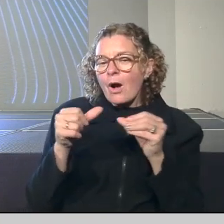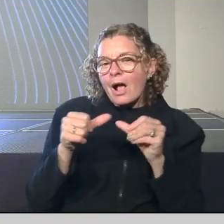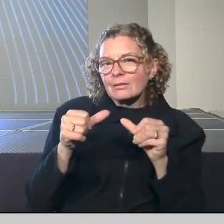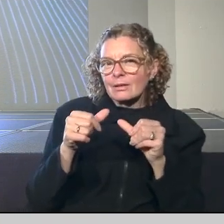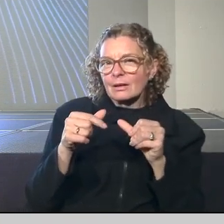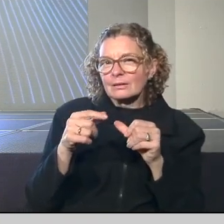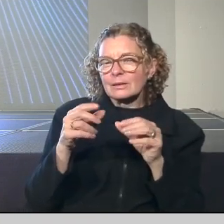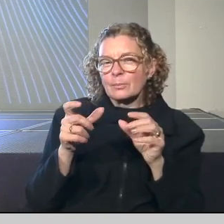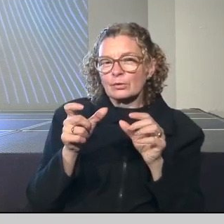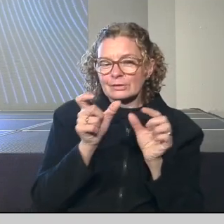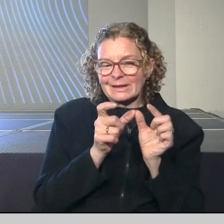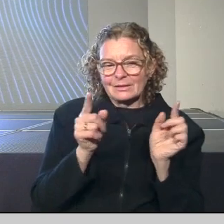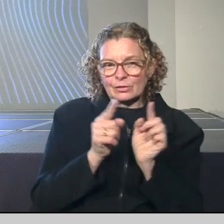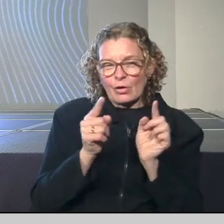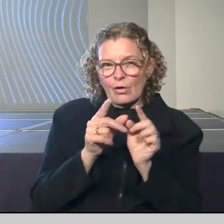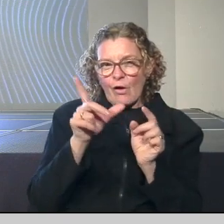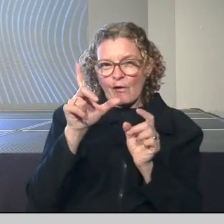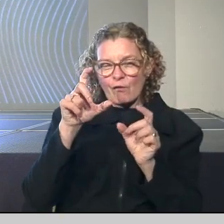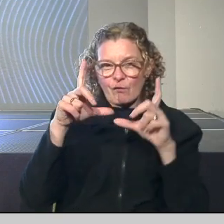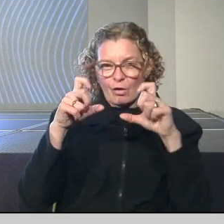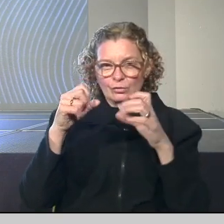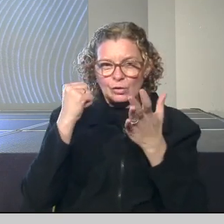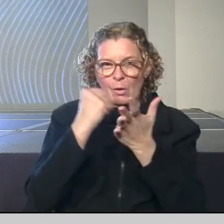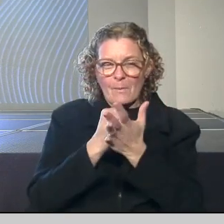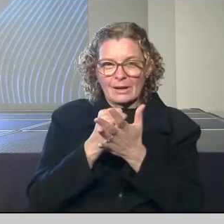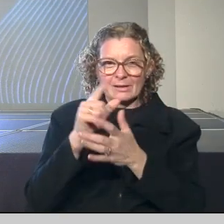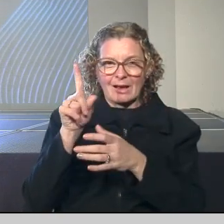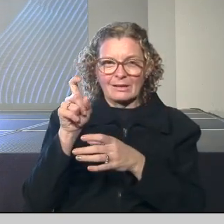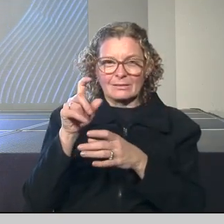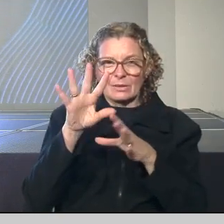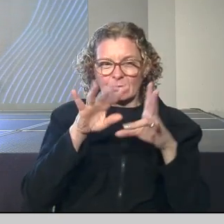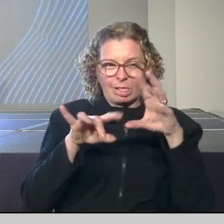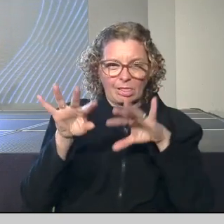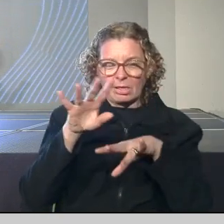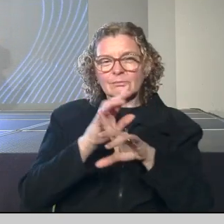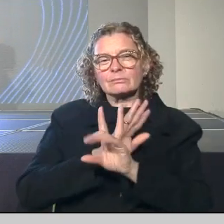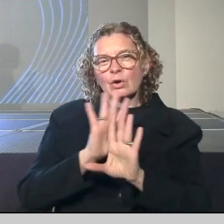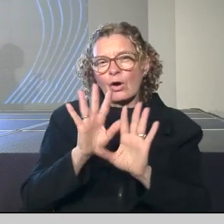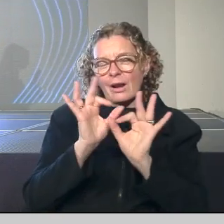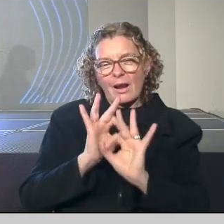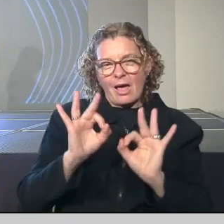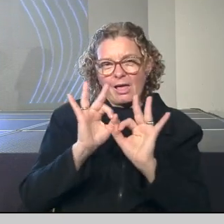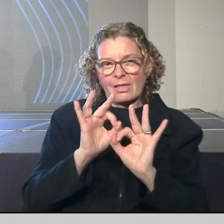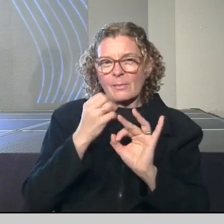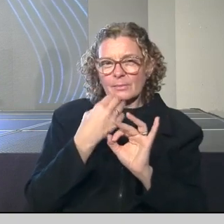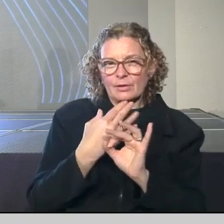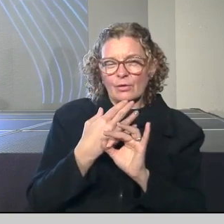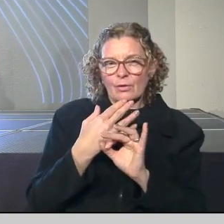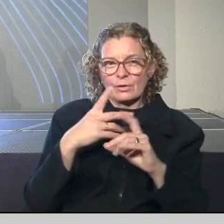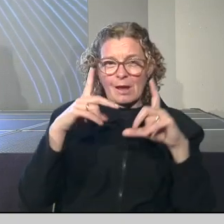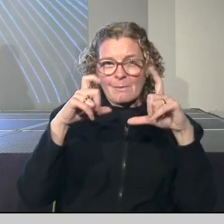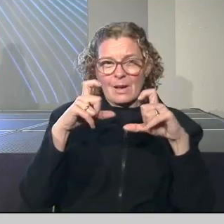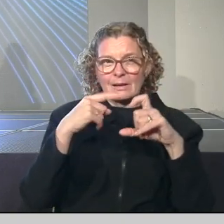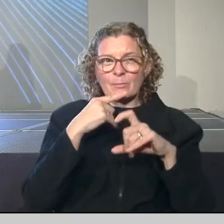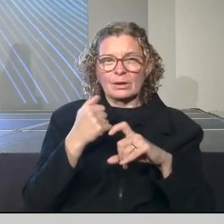Y evitar los textos sobre las fotos, las marcas de agua, los logos y cualquier tipo de imagen,